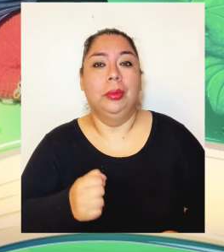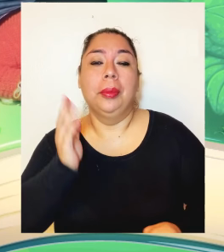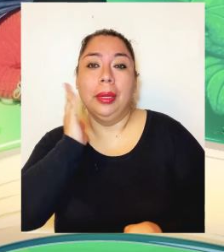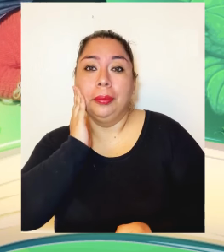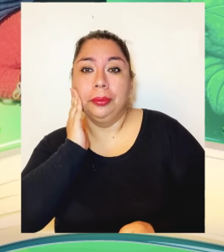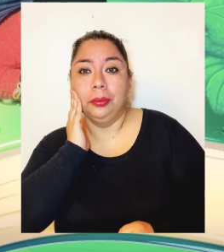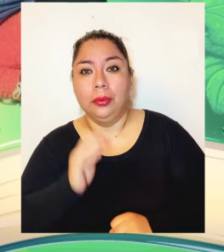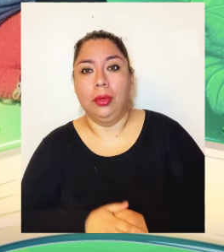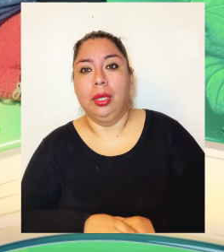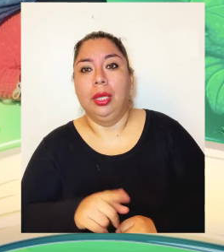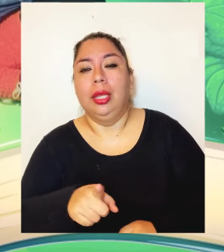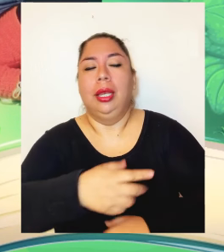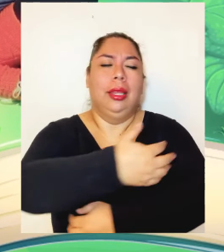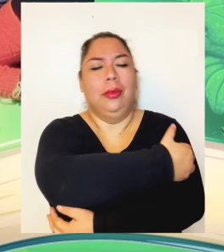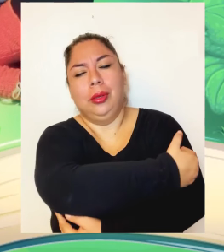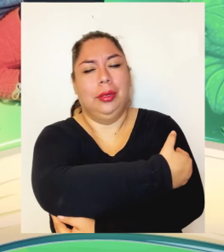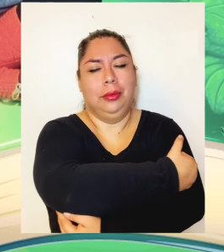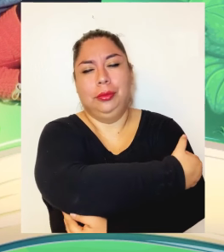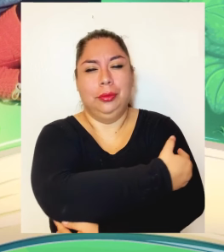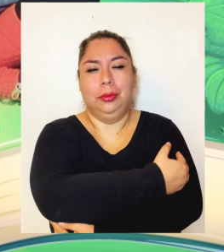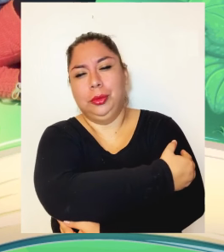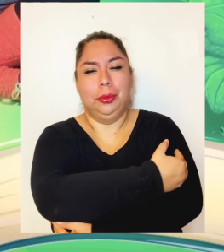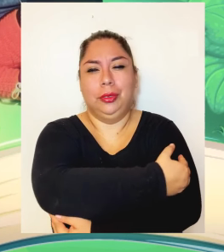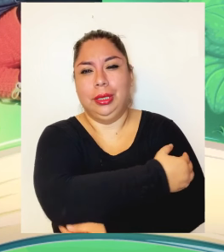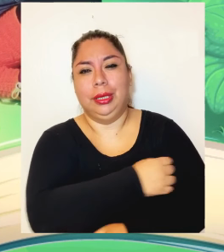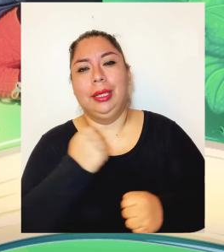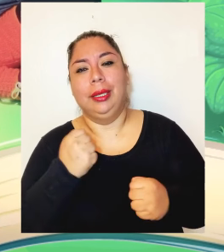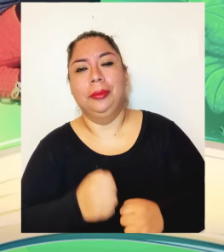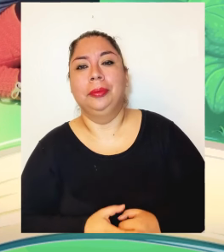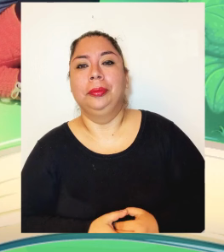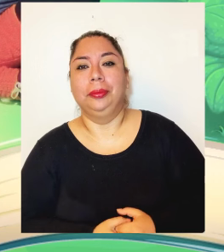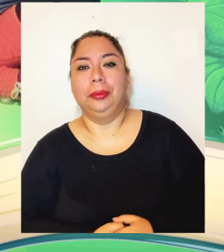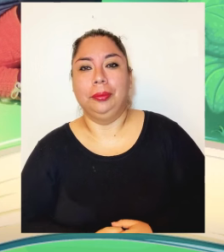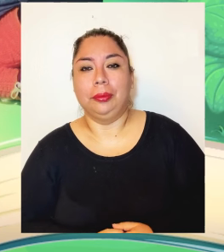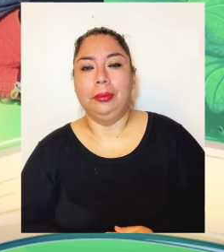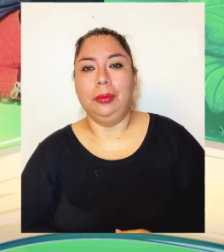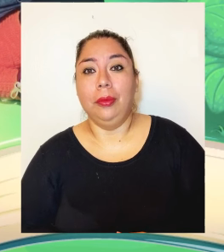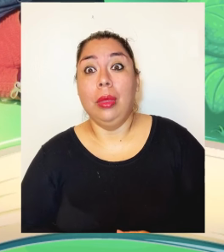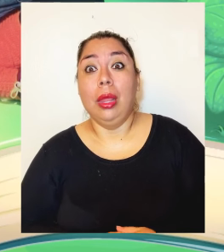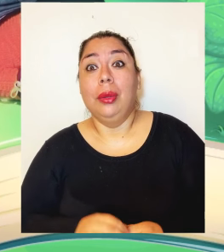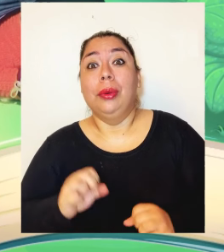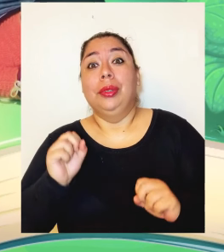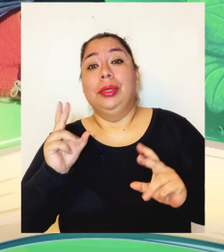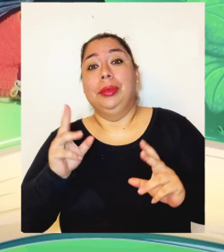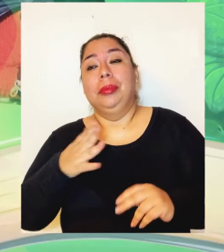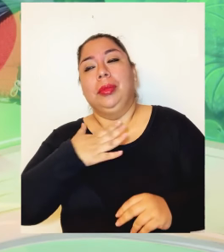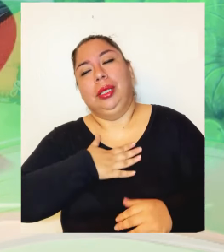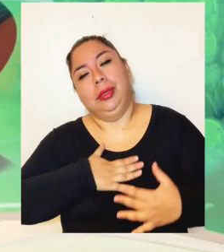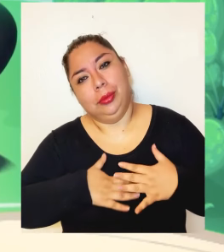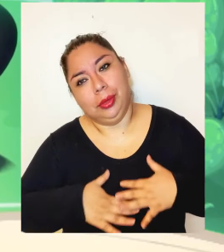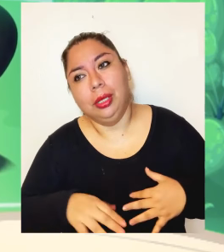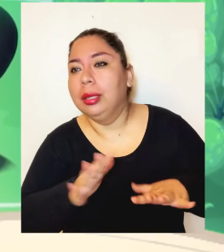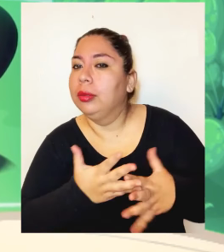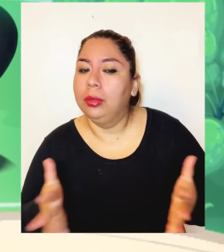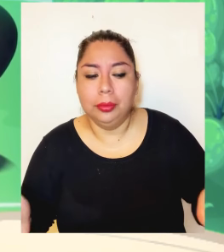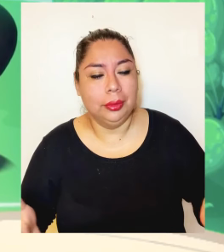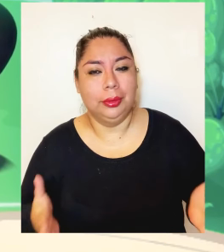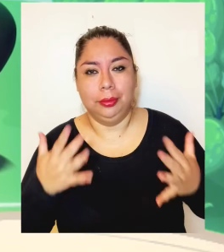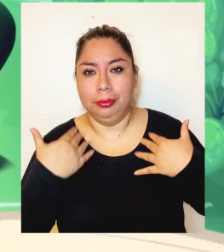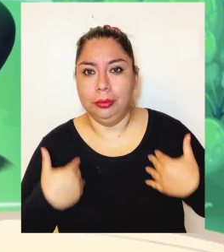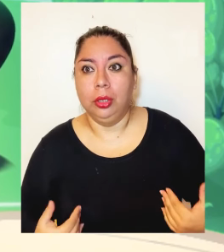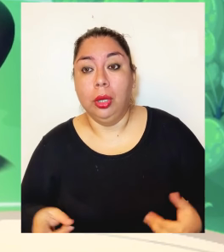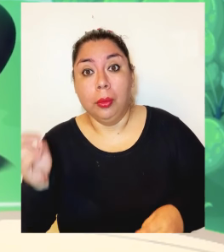le dio un abrazo muy, muy fuerte. Uy, menos mal que no le pasó nada, porque si no,